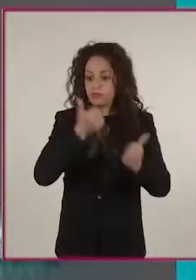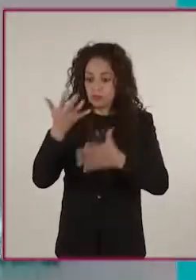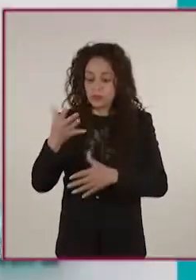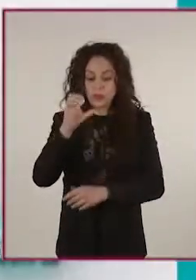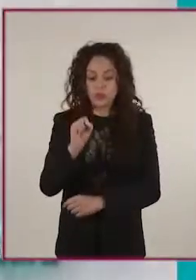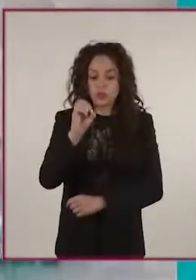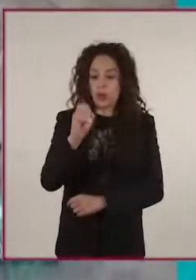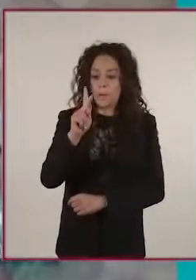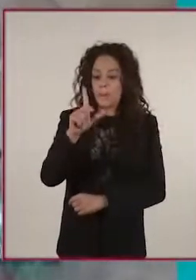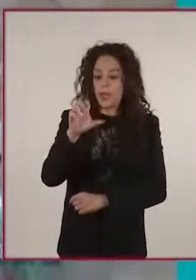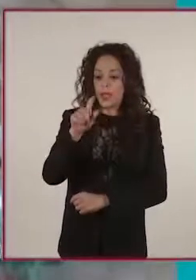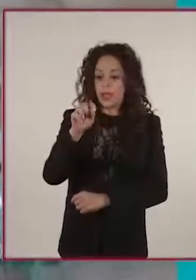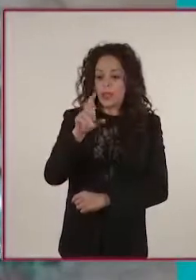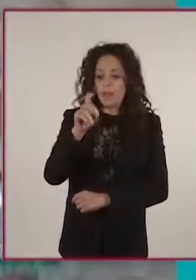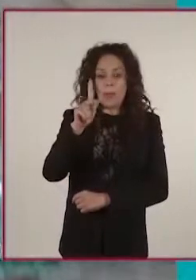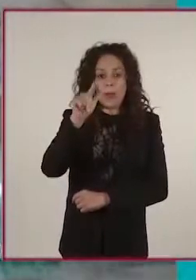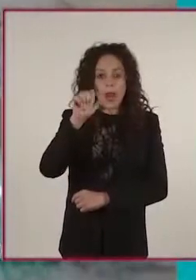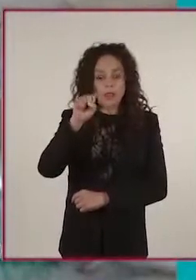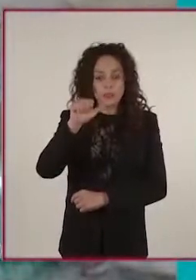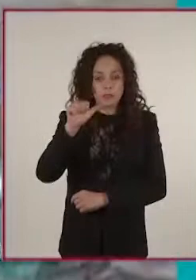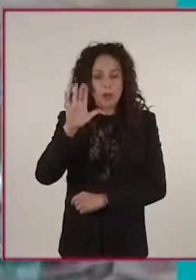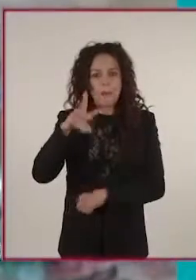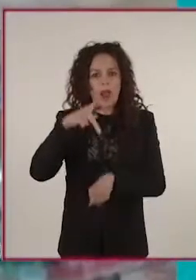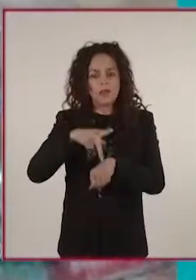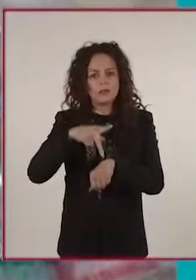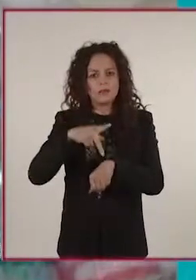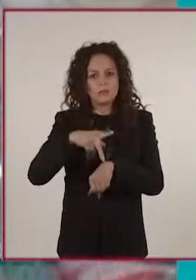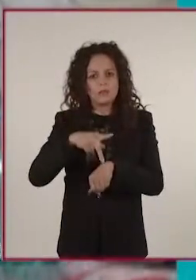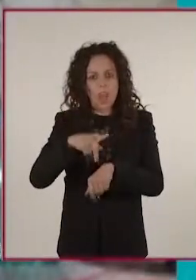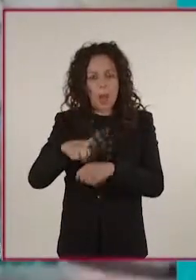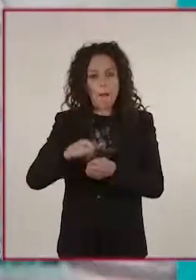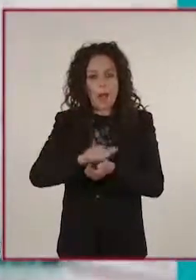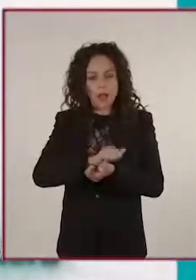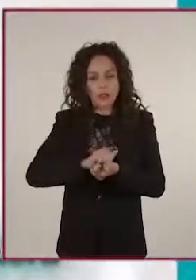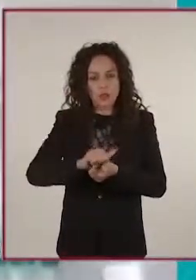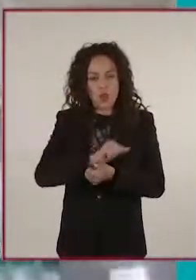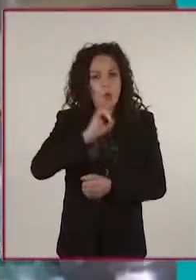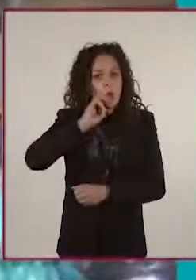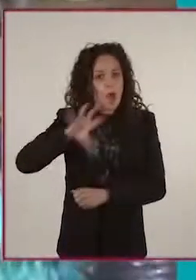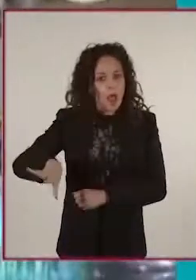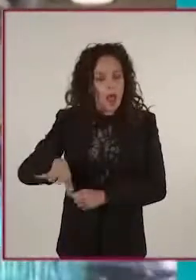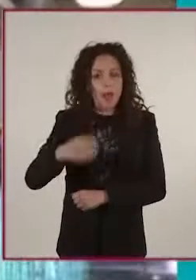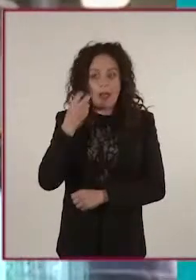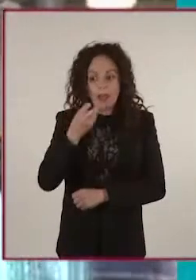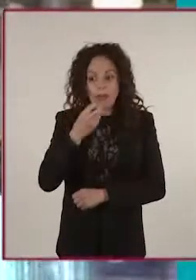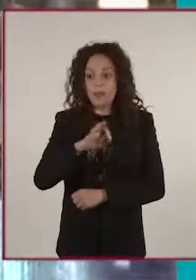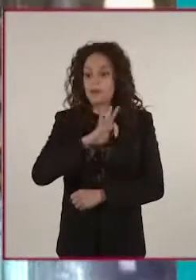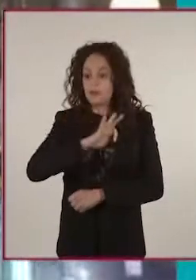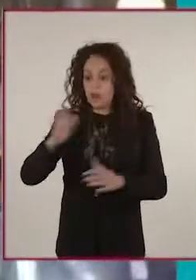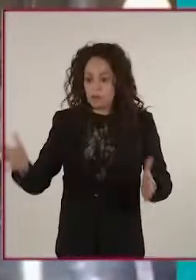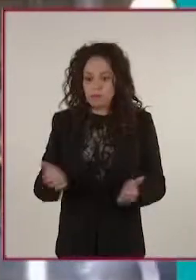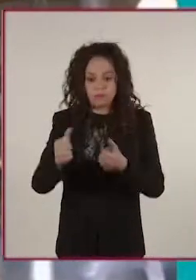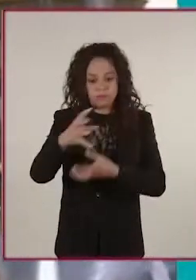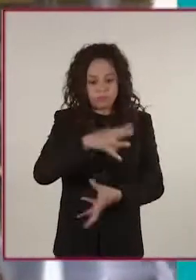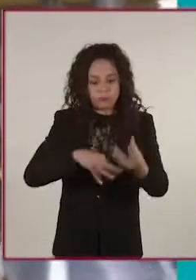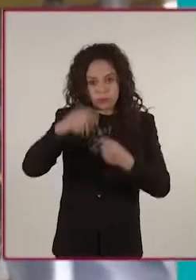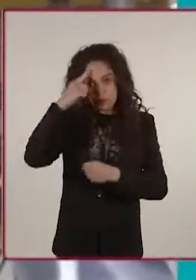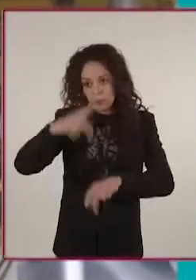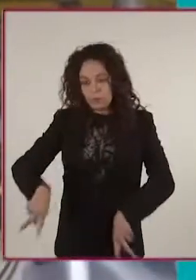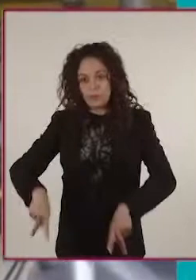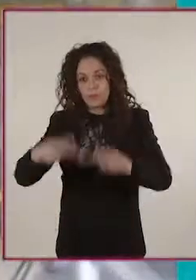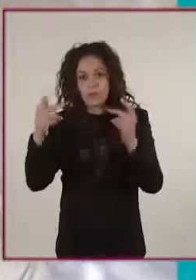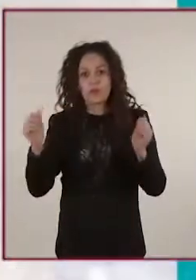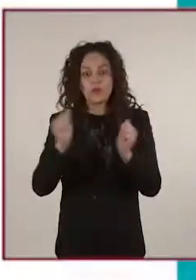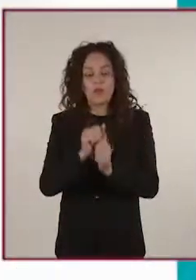plasma descomponen la basura en piedras parecidas a la obsidiana, metales pesados que pueden ser recuperados para su venta y vapores ricos